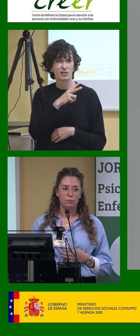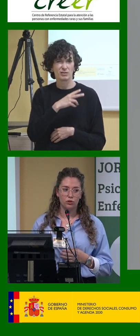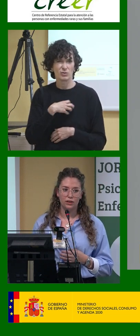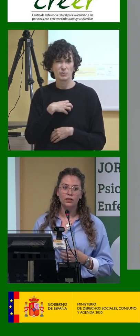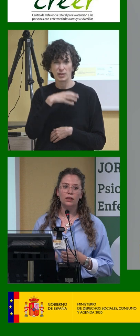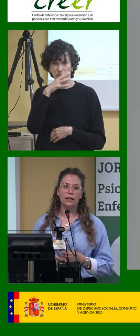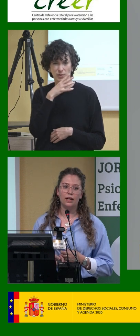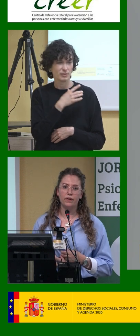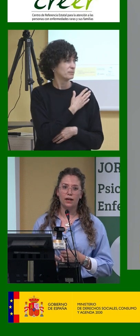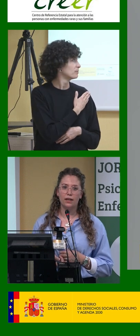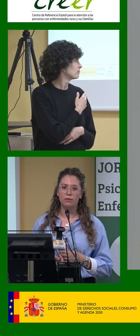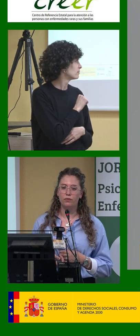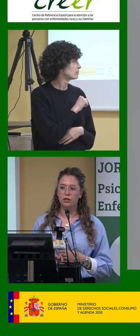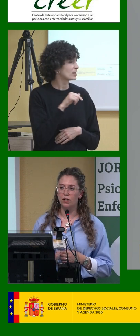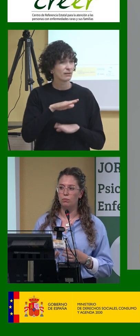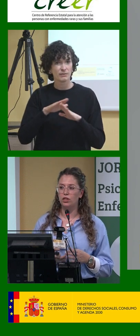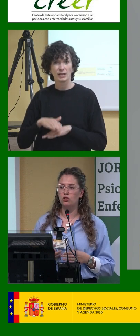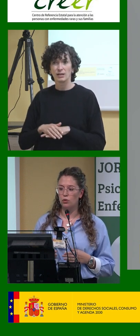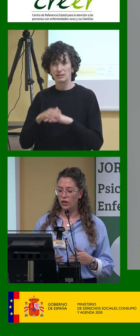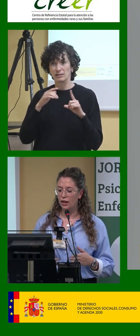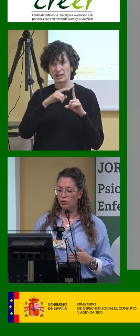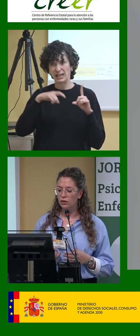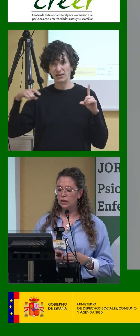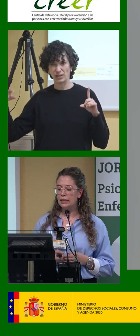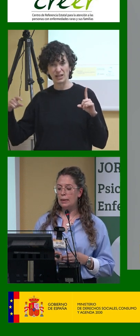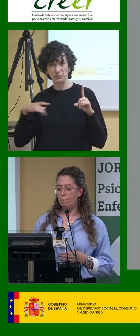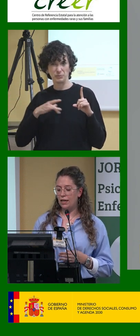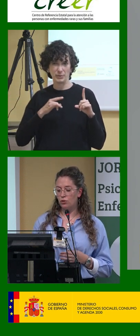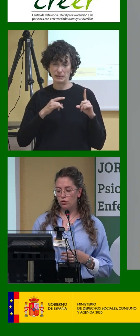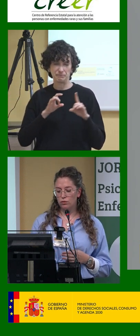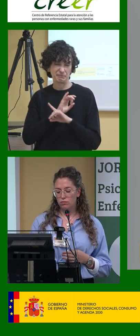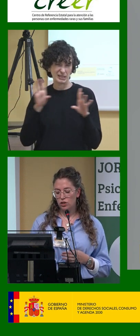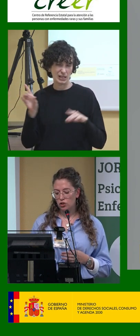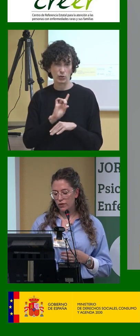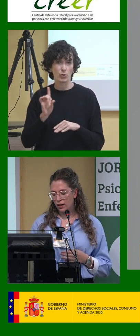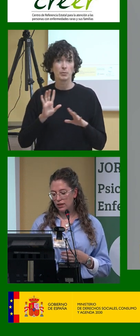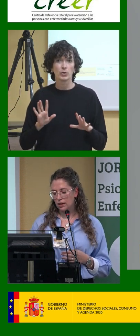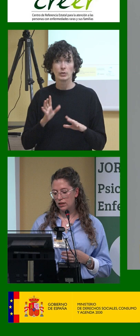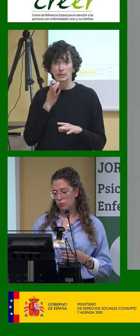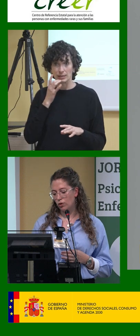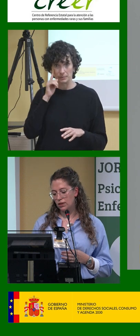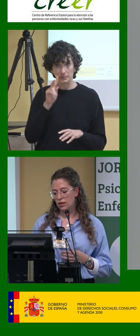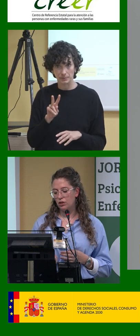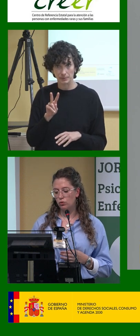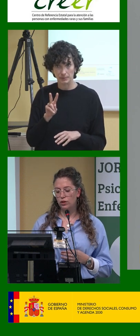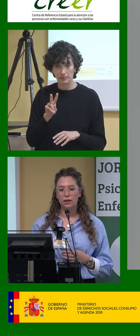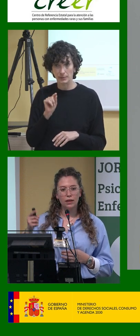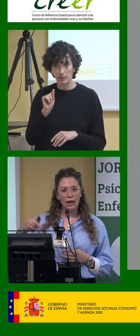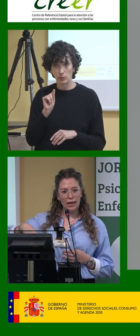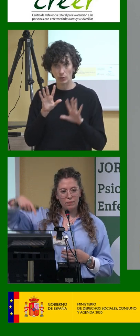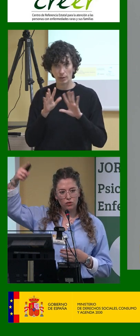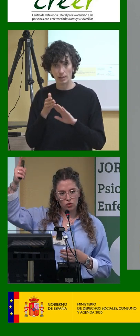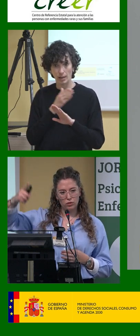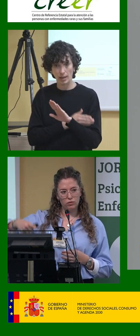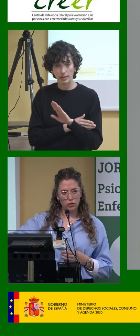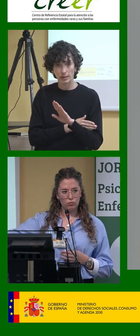verdad que el reporte en gráfica que da el biofeedback puede no ser muy claro, pero no sé si os fijáis, poco antes del minuto 10